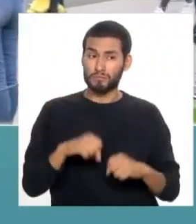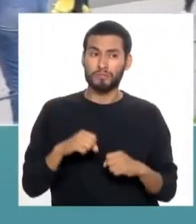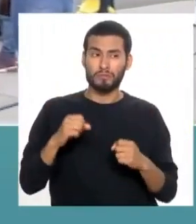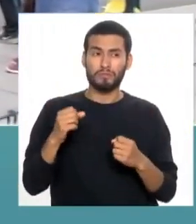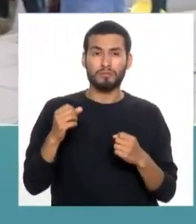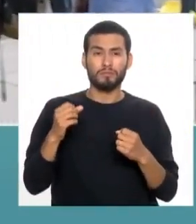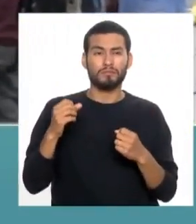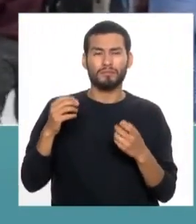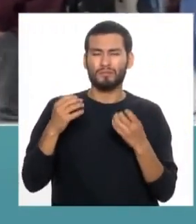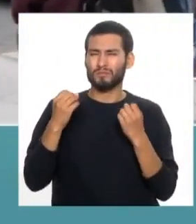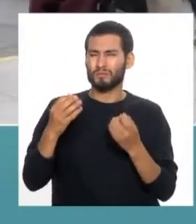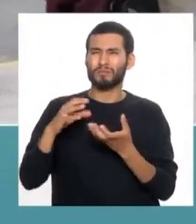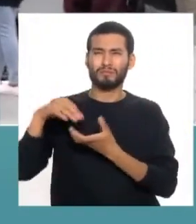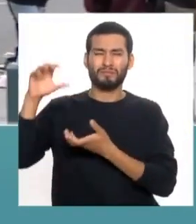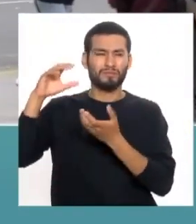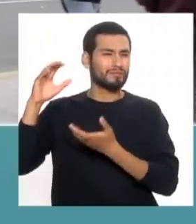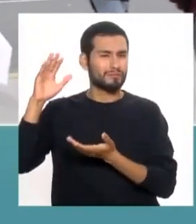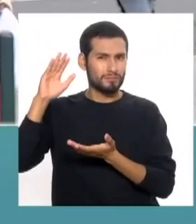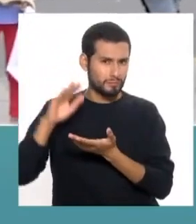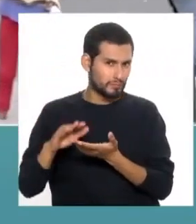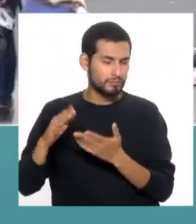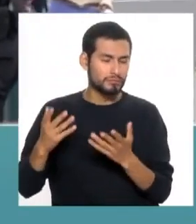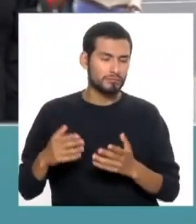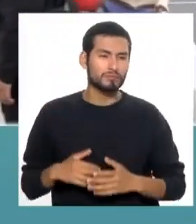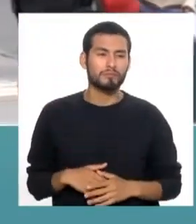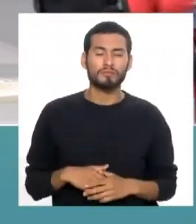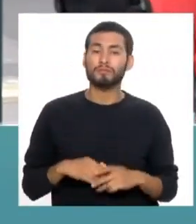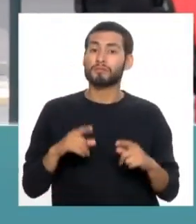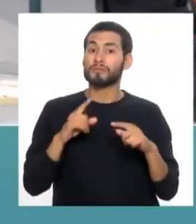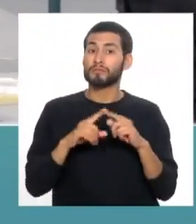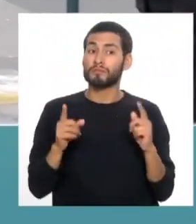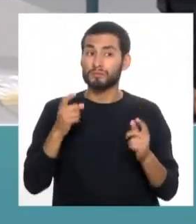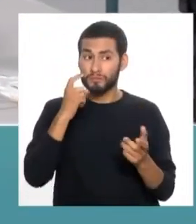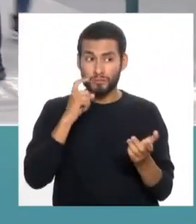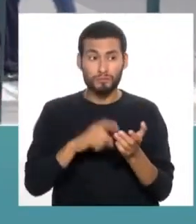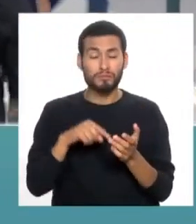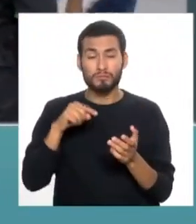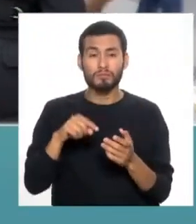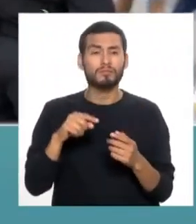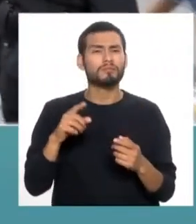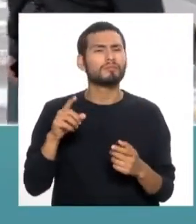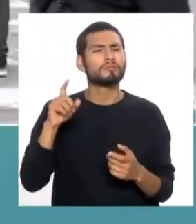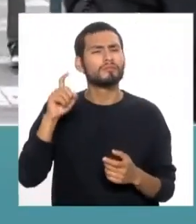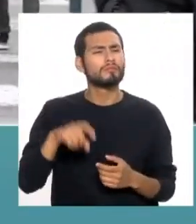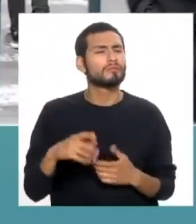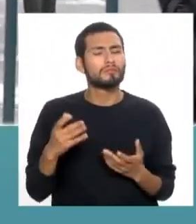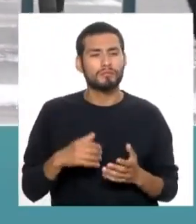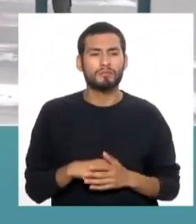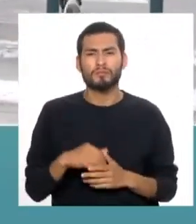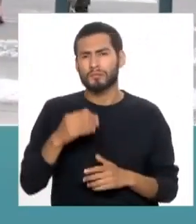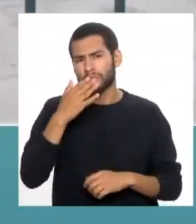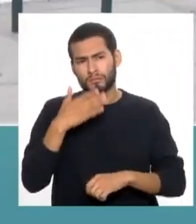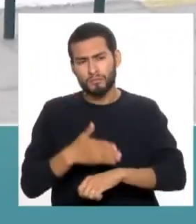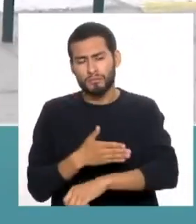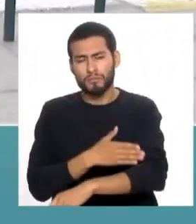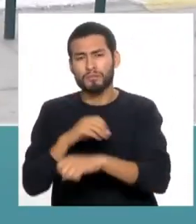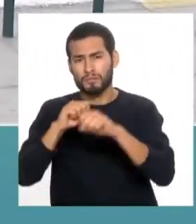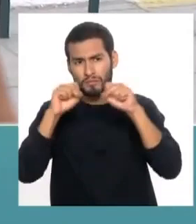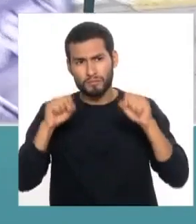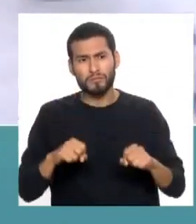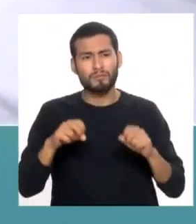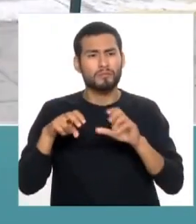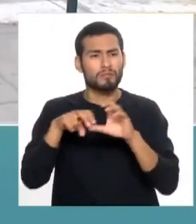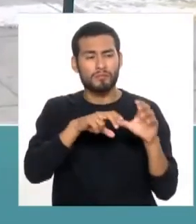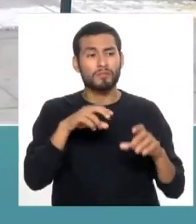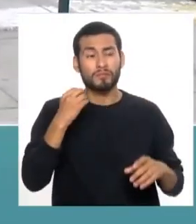temas de emisiones de carbono, del ambiente, etcétera. Pero no tenemos que hacer esa transición. Lo que tenemos que hacer es mejorar el sistema del transporte